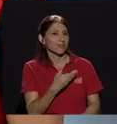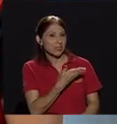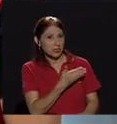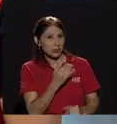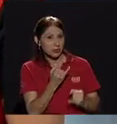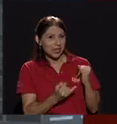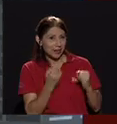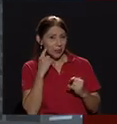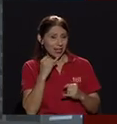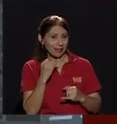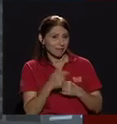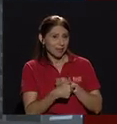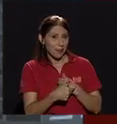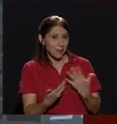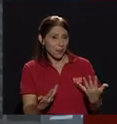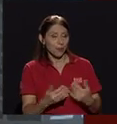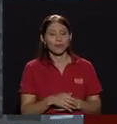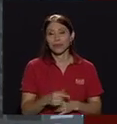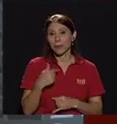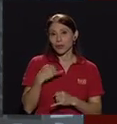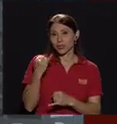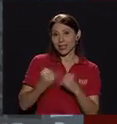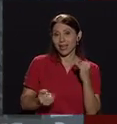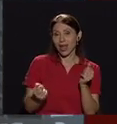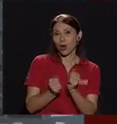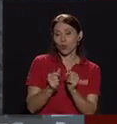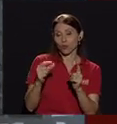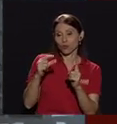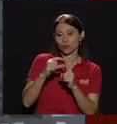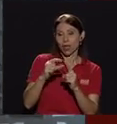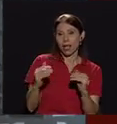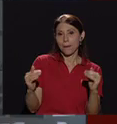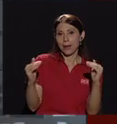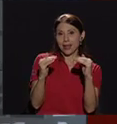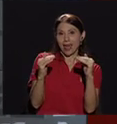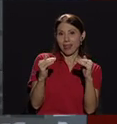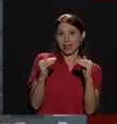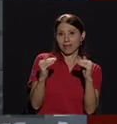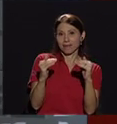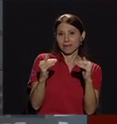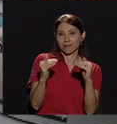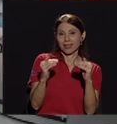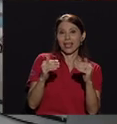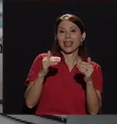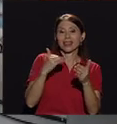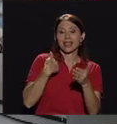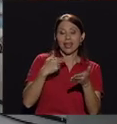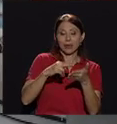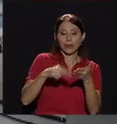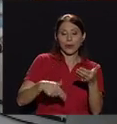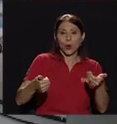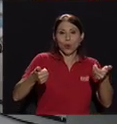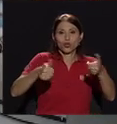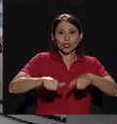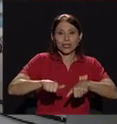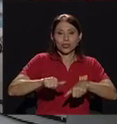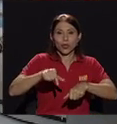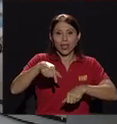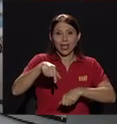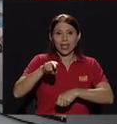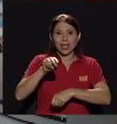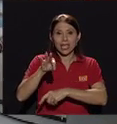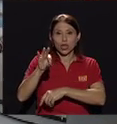cierre en breve, porque se nos acabó el tiempo. Cerraría con el concepto de paridad que tiene el Consenso de Quito, donde